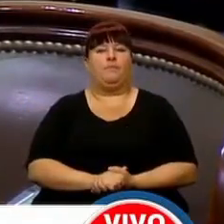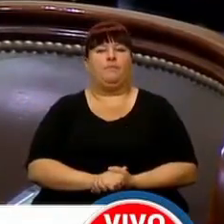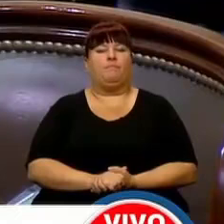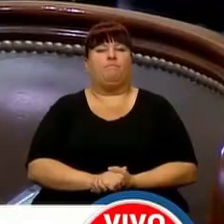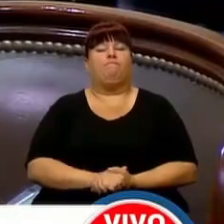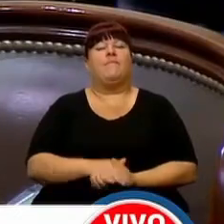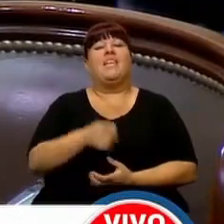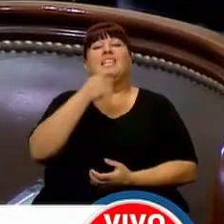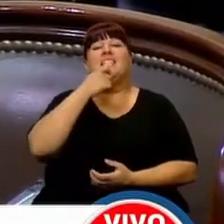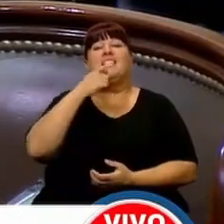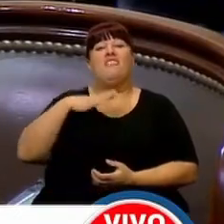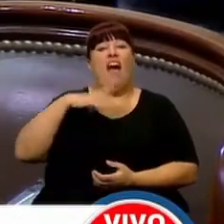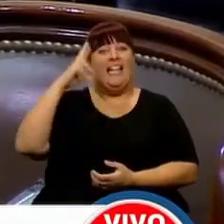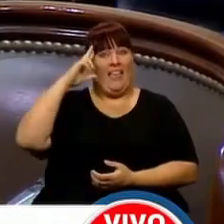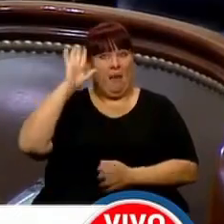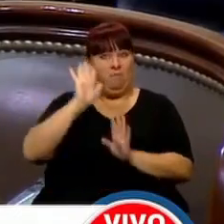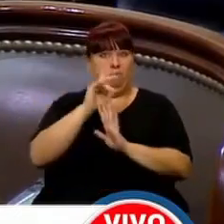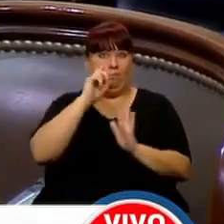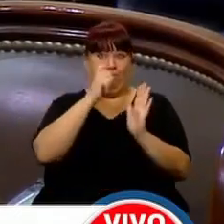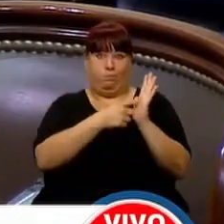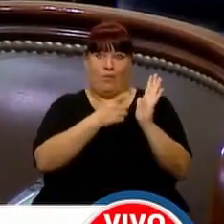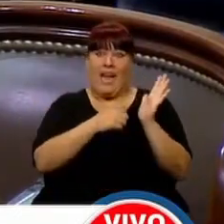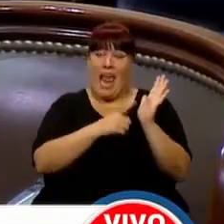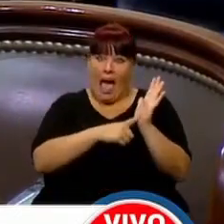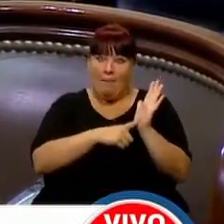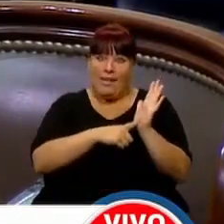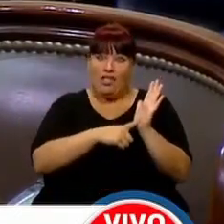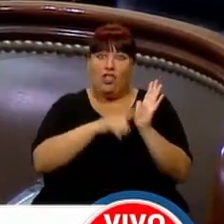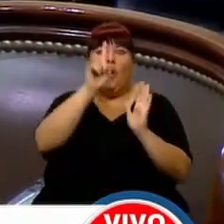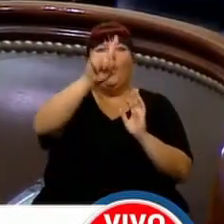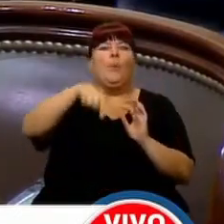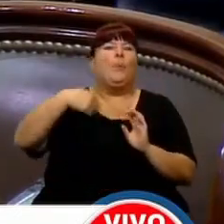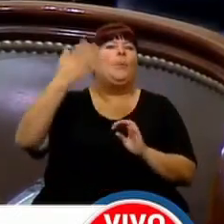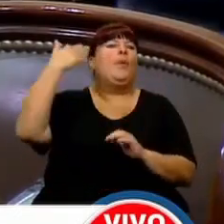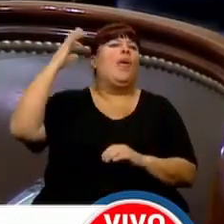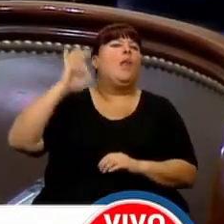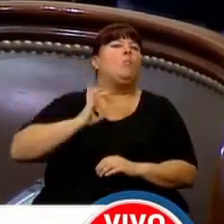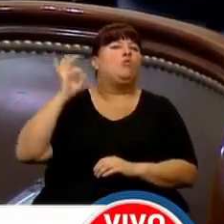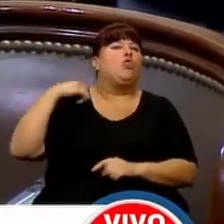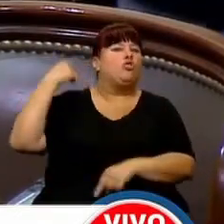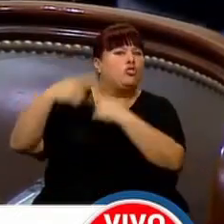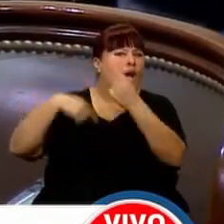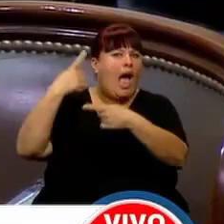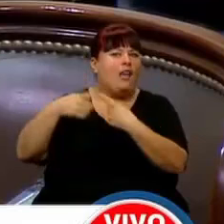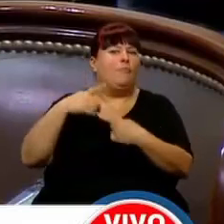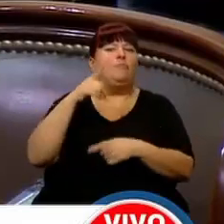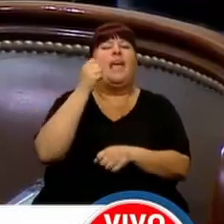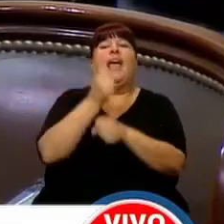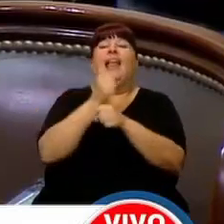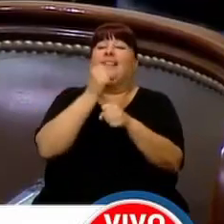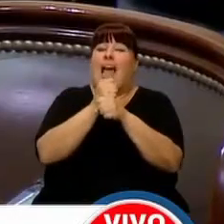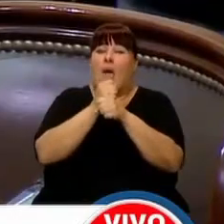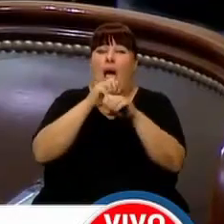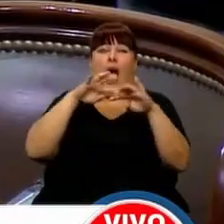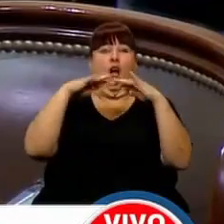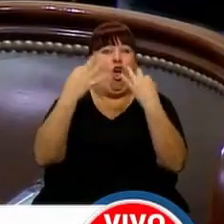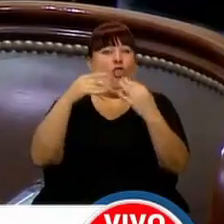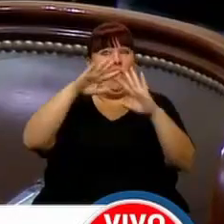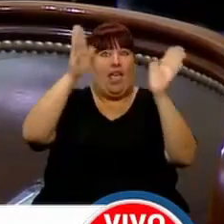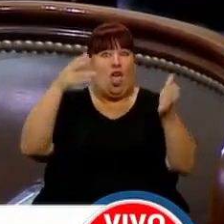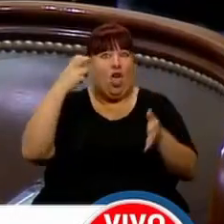La falta de respeto del reglamento nos ha llevado a lo largo del tiempo a que la labor